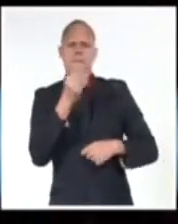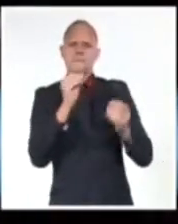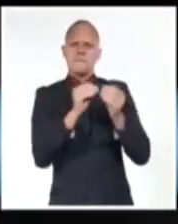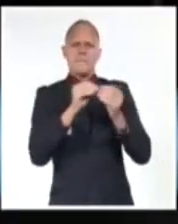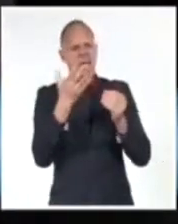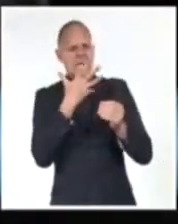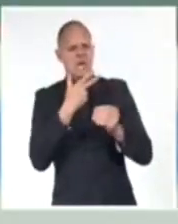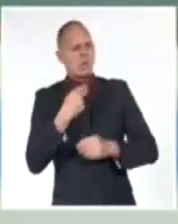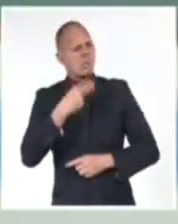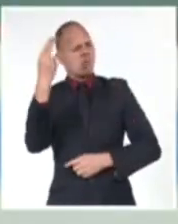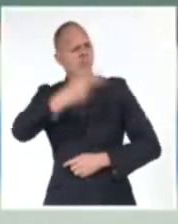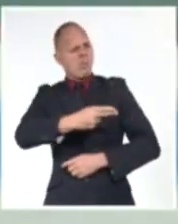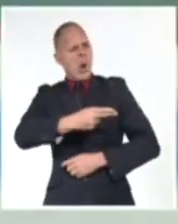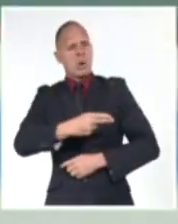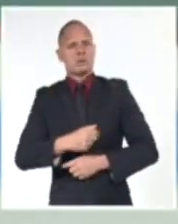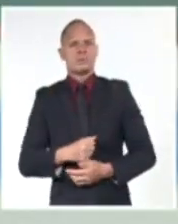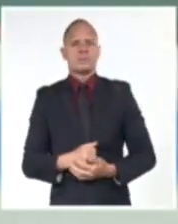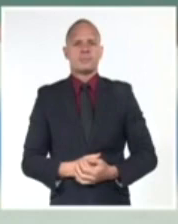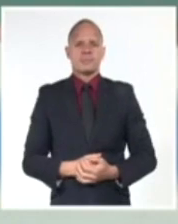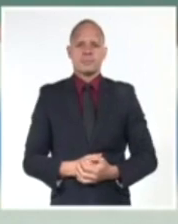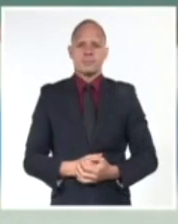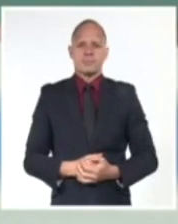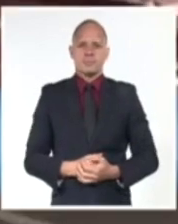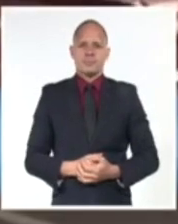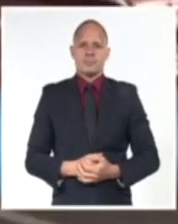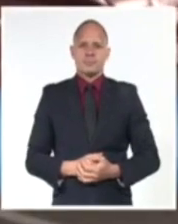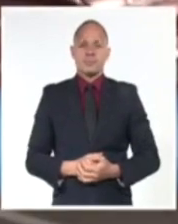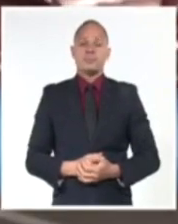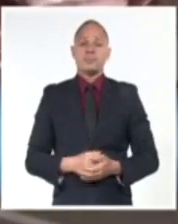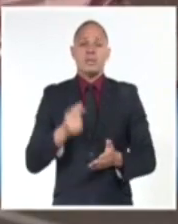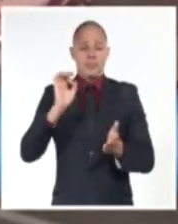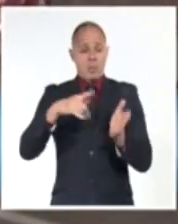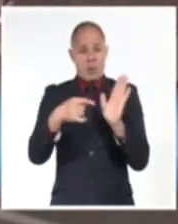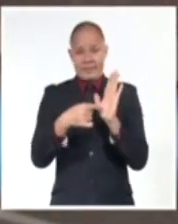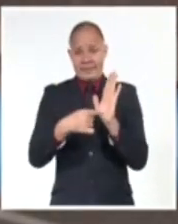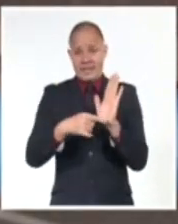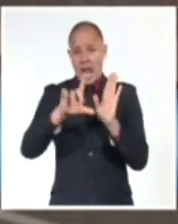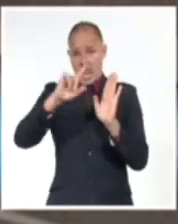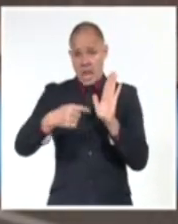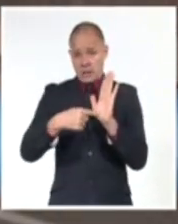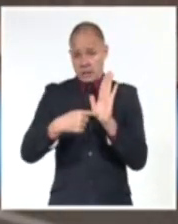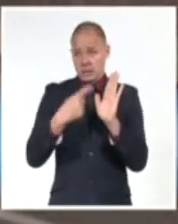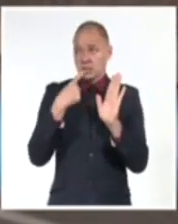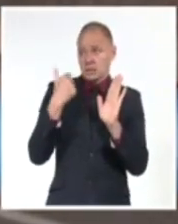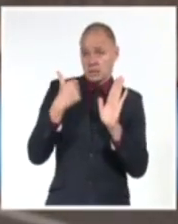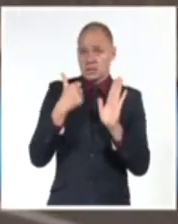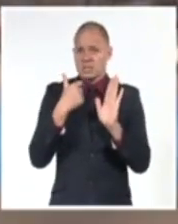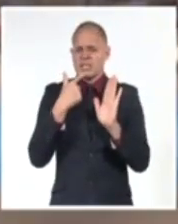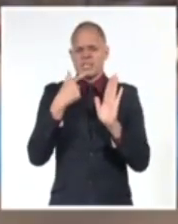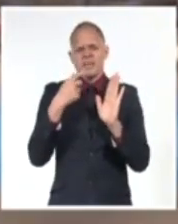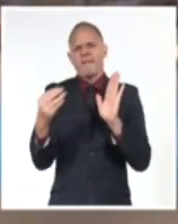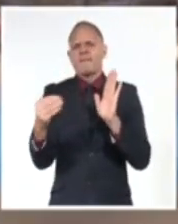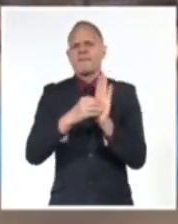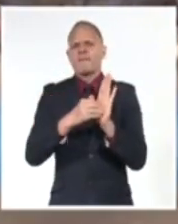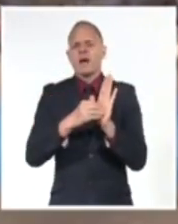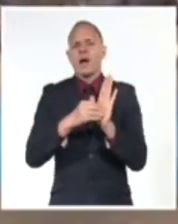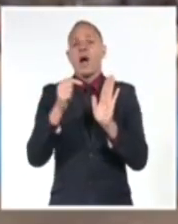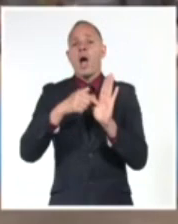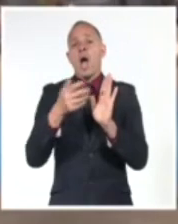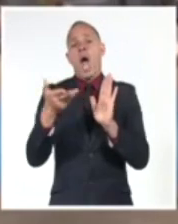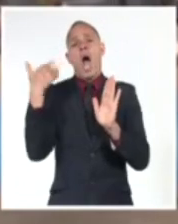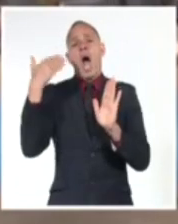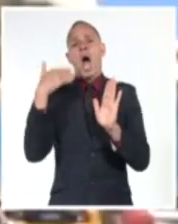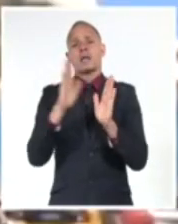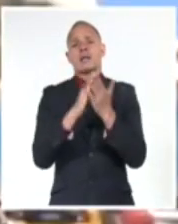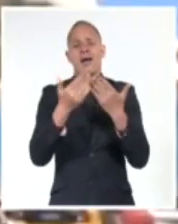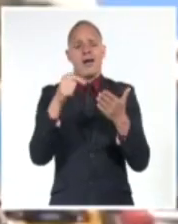la democracia Made in USA! En el texto Lane Helms-Burton, El engendro como política, publicado por el periódico Granma,